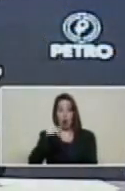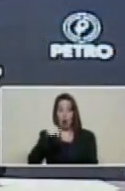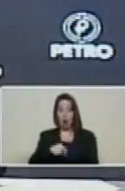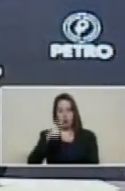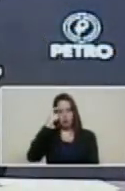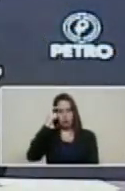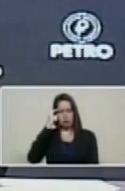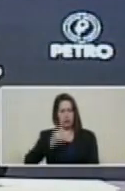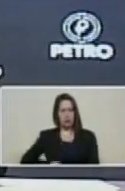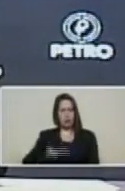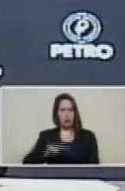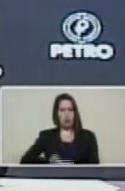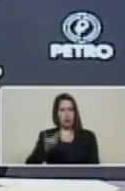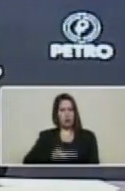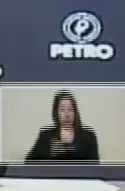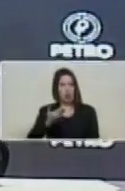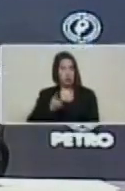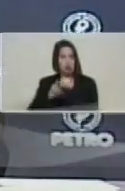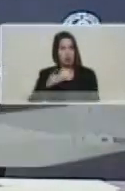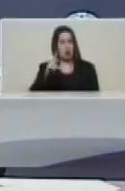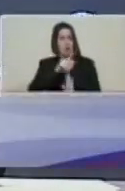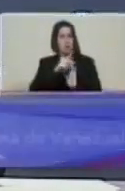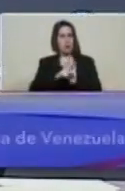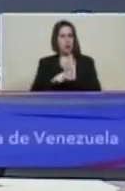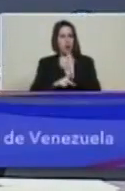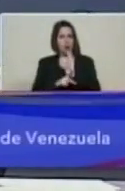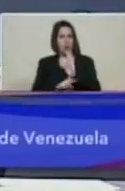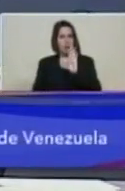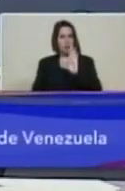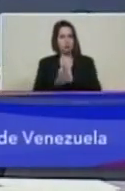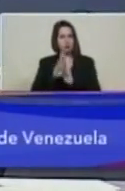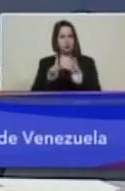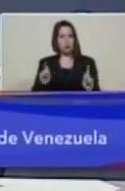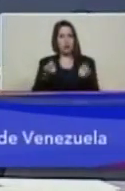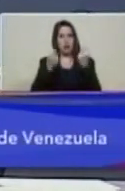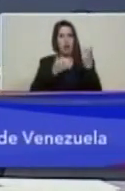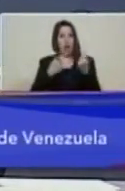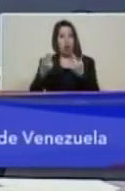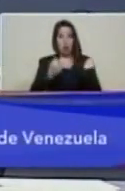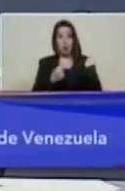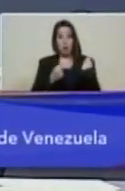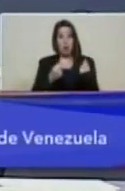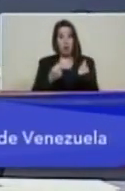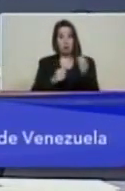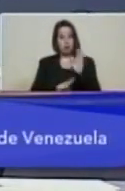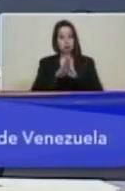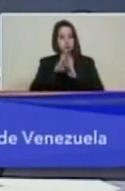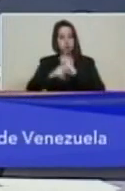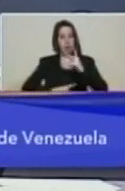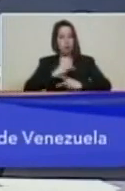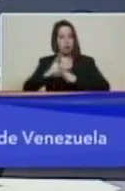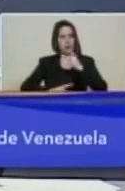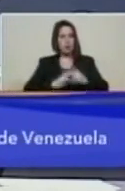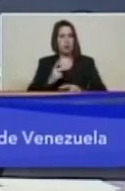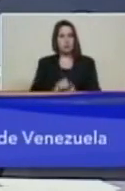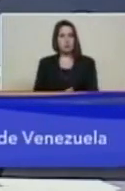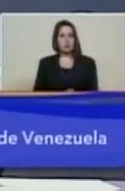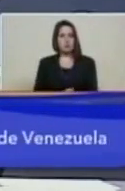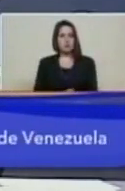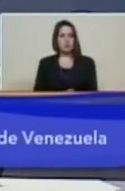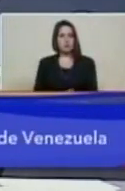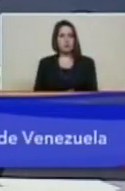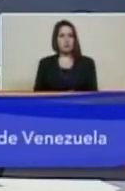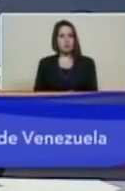un día importante para el programa de recuperación económica, crecimiento y prosperidad. Porque estamos